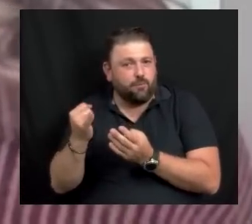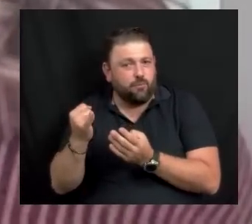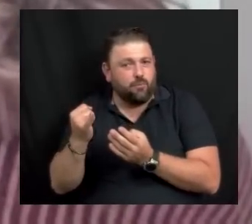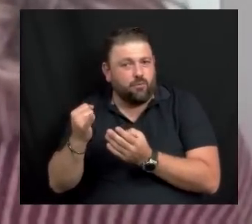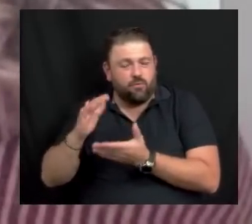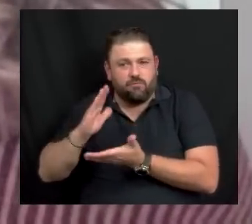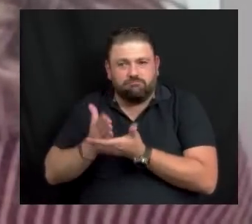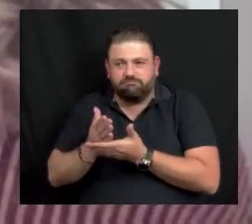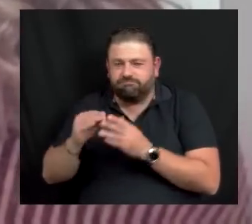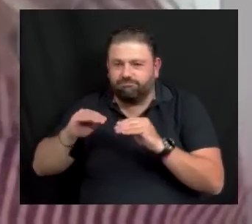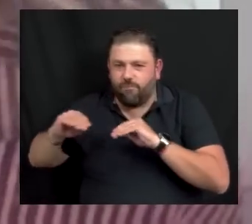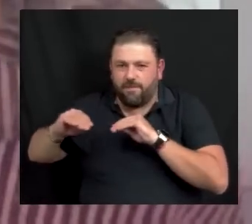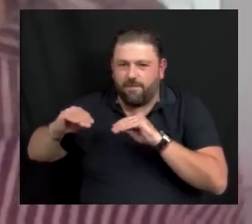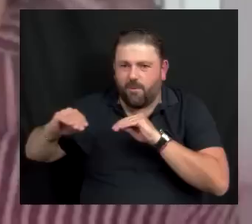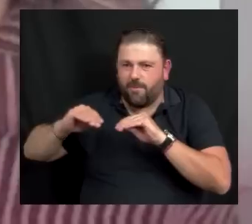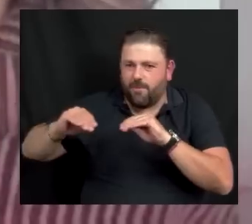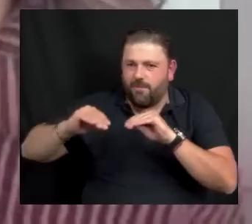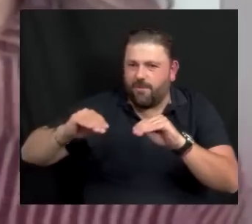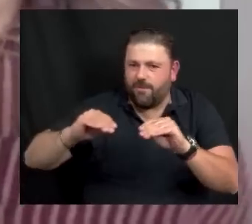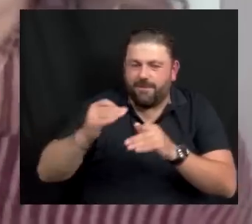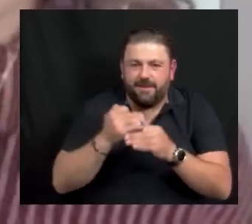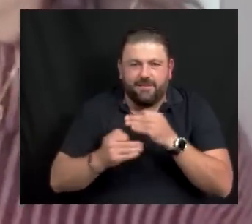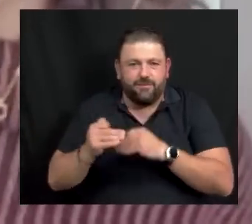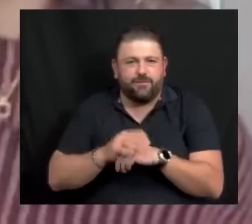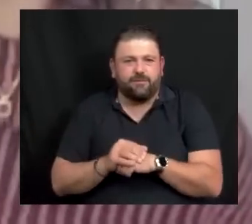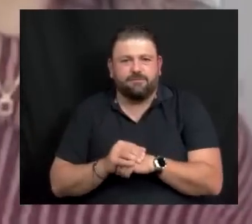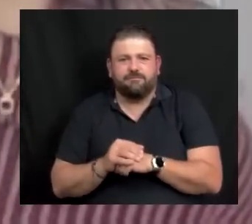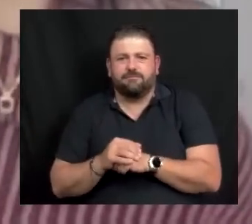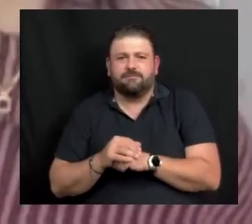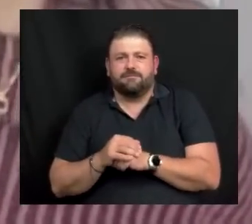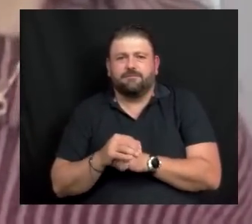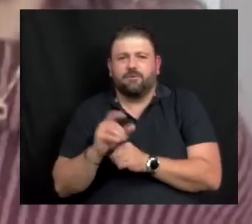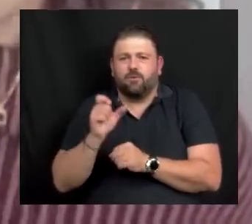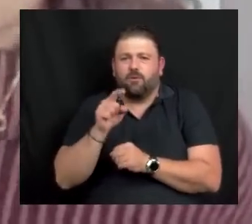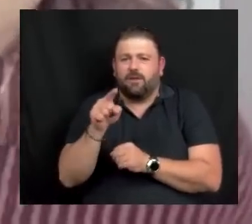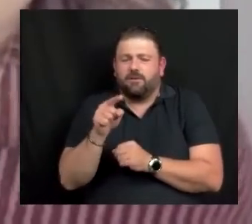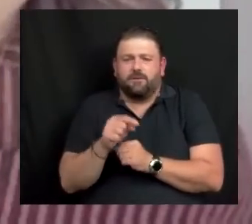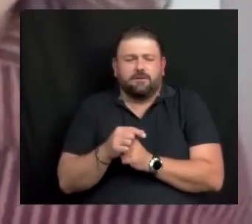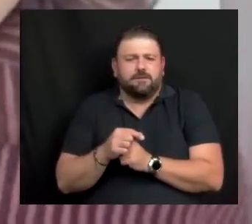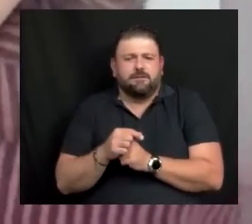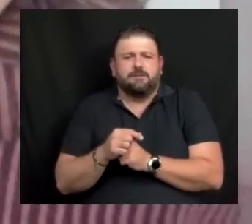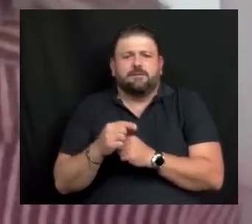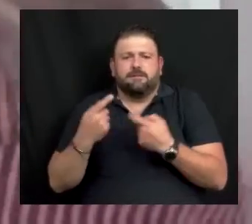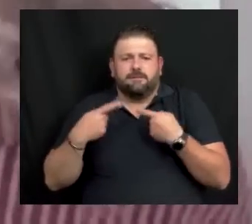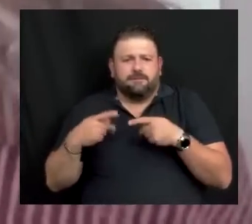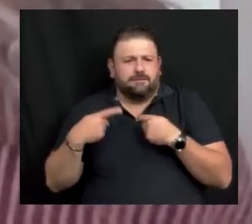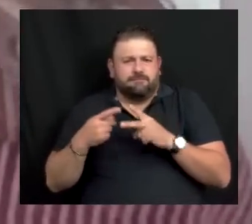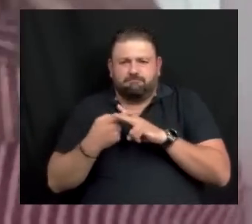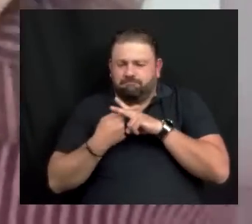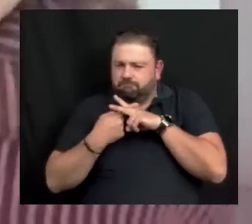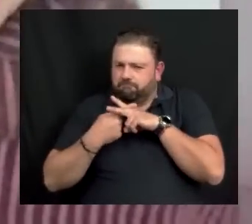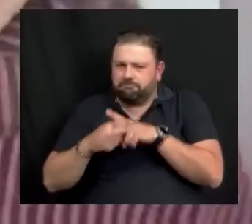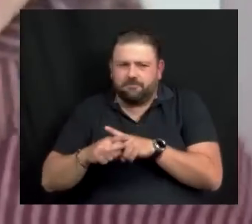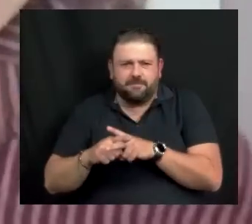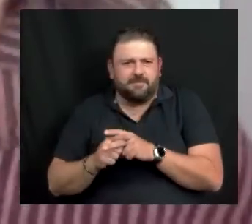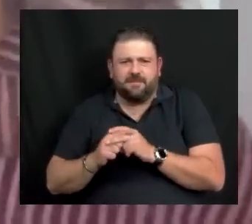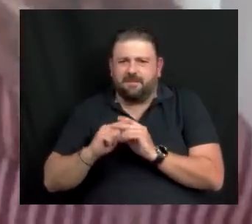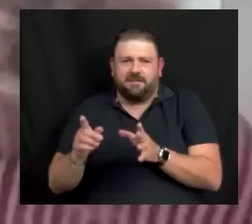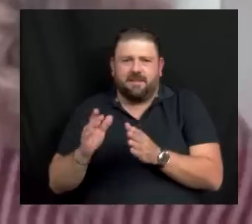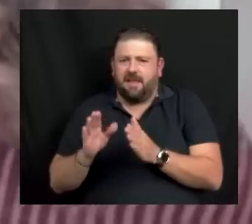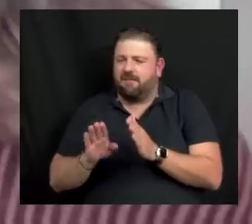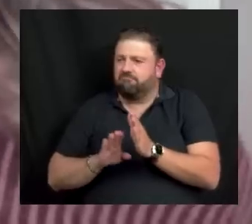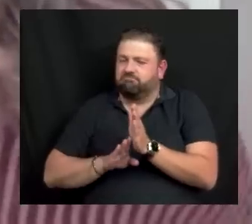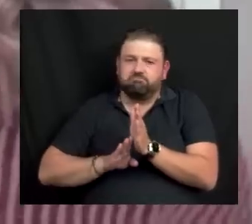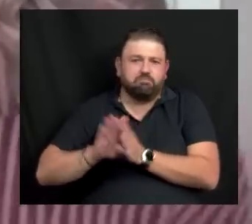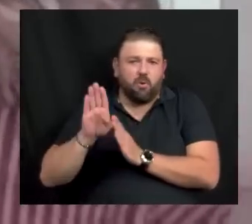Tengo una empresaria que se llama Armando. Y Armando decía, Armando, estás empezando conmigo. Oiga, padrísimo, se hizo 40% en el